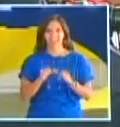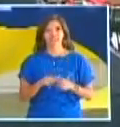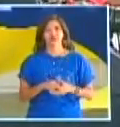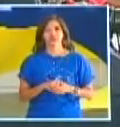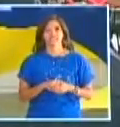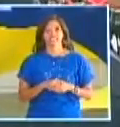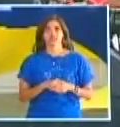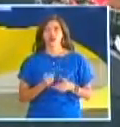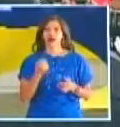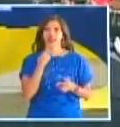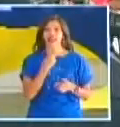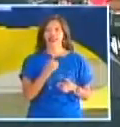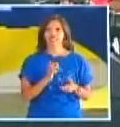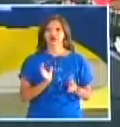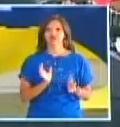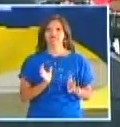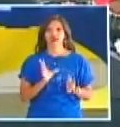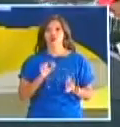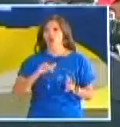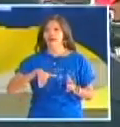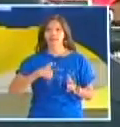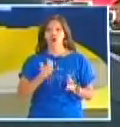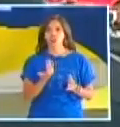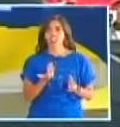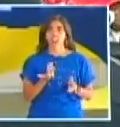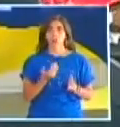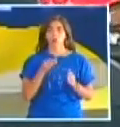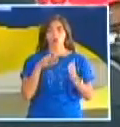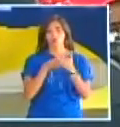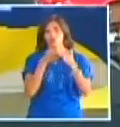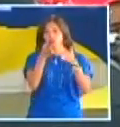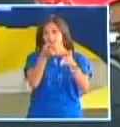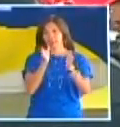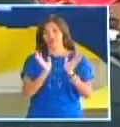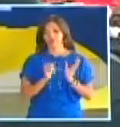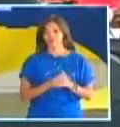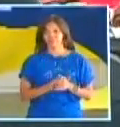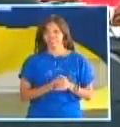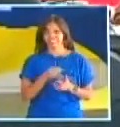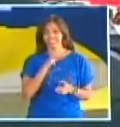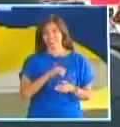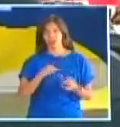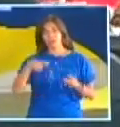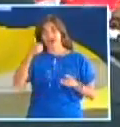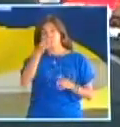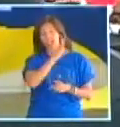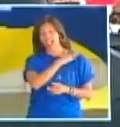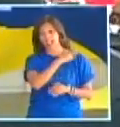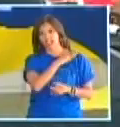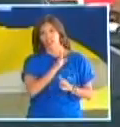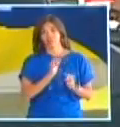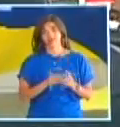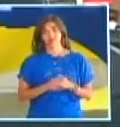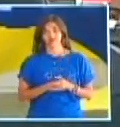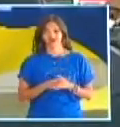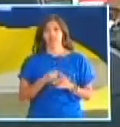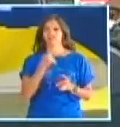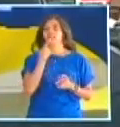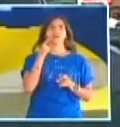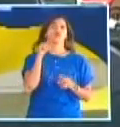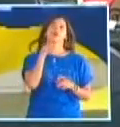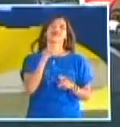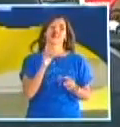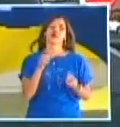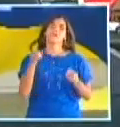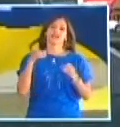Lo que dice que no han podido con usted, señor Mayor General. Lo que dice que usted va